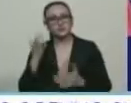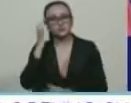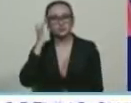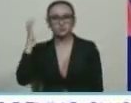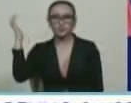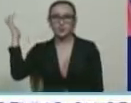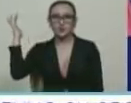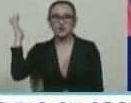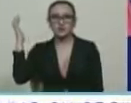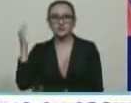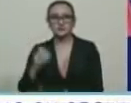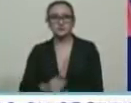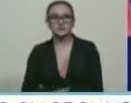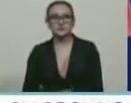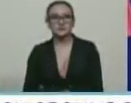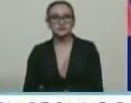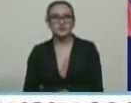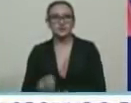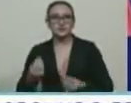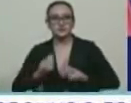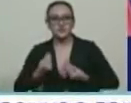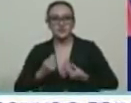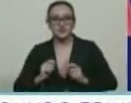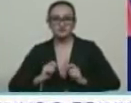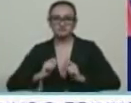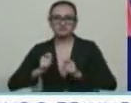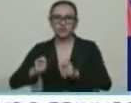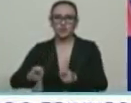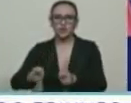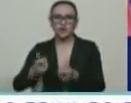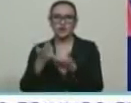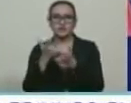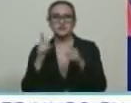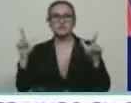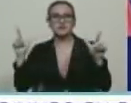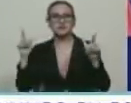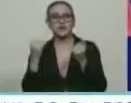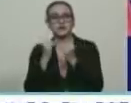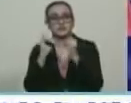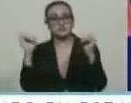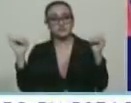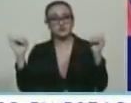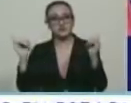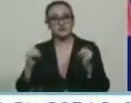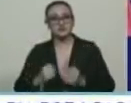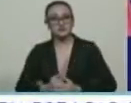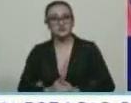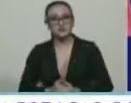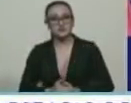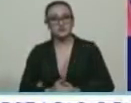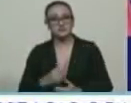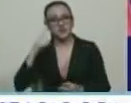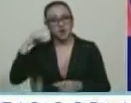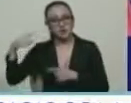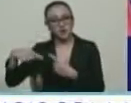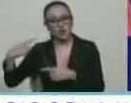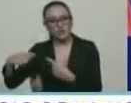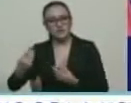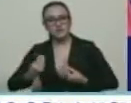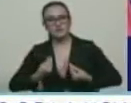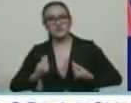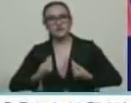sueños y con su vida dedicada a la libertad e independencia cada día de su vida.